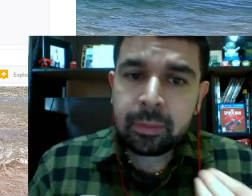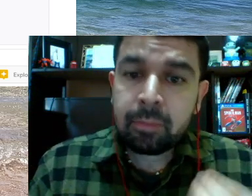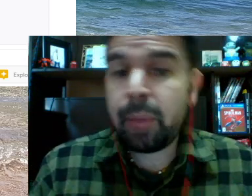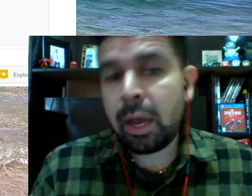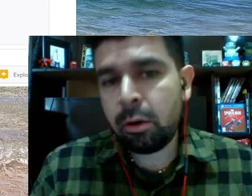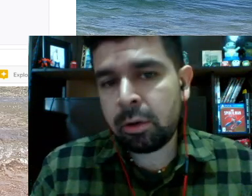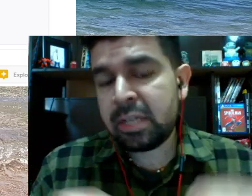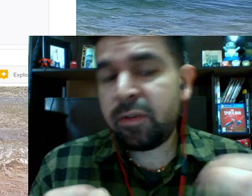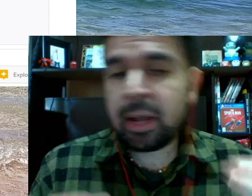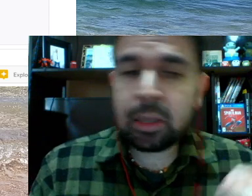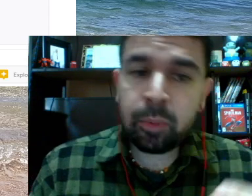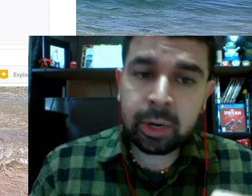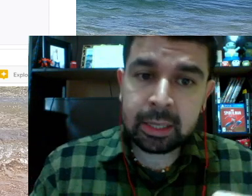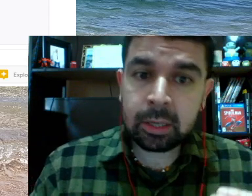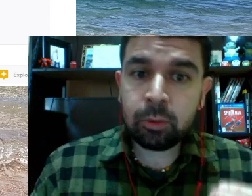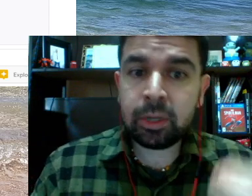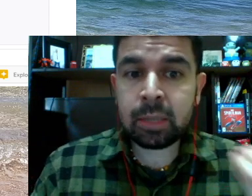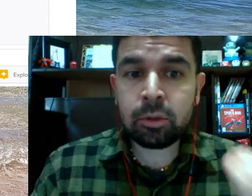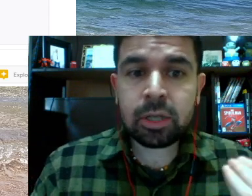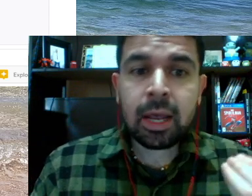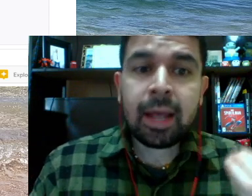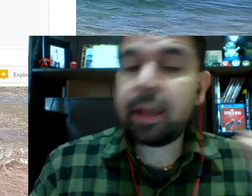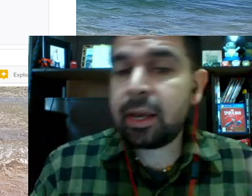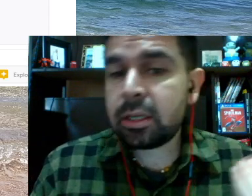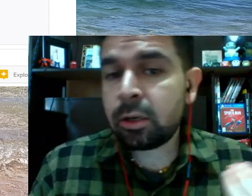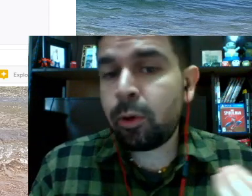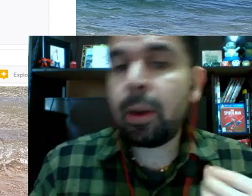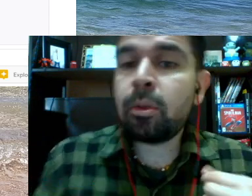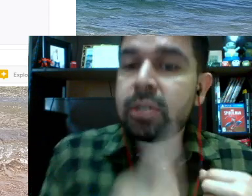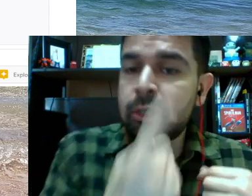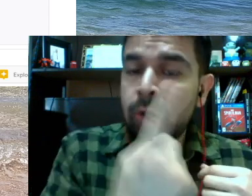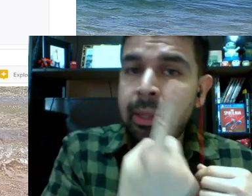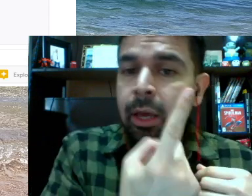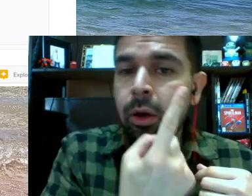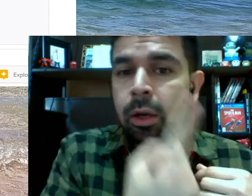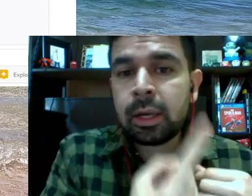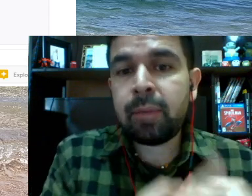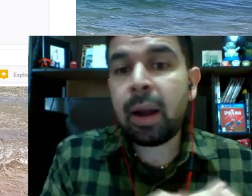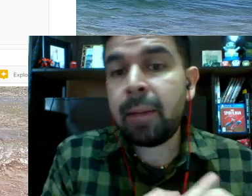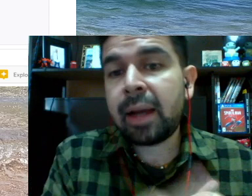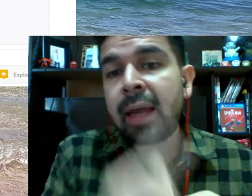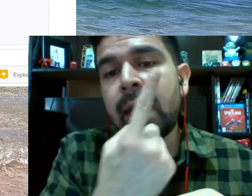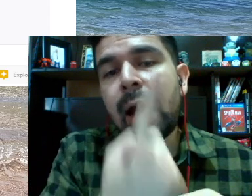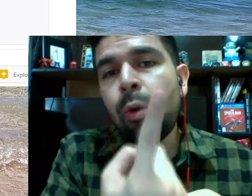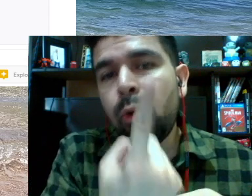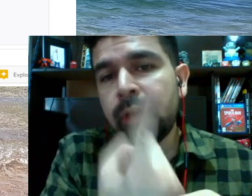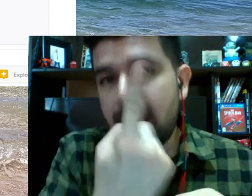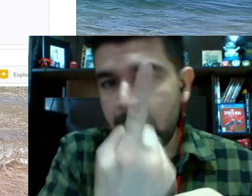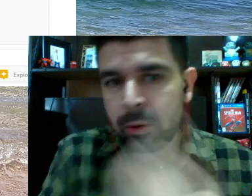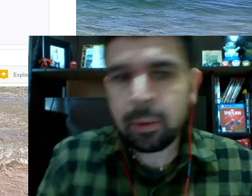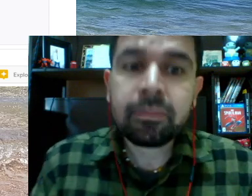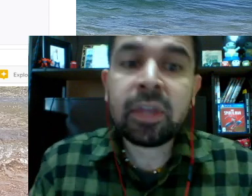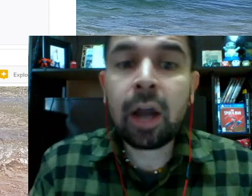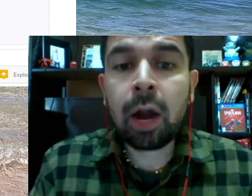pero es diferente porque utilizamos veréis cuando hablamos solamente para hablar que hay uno de